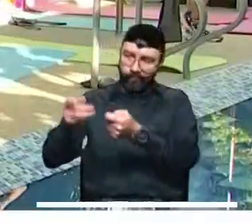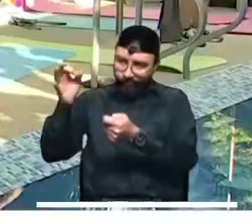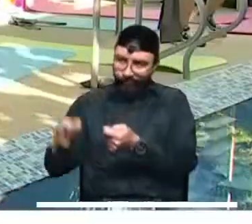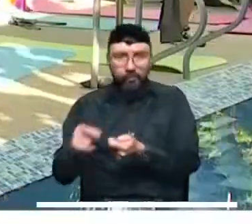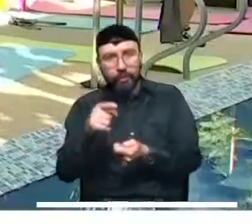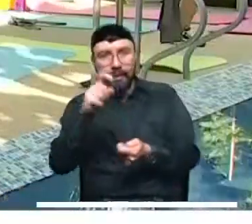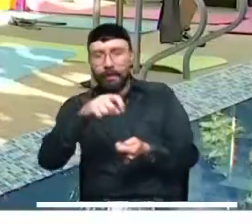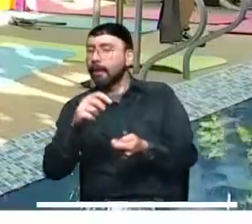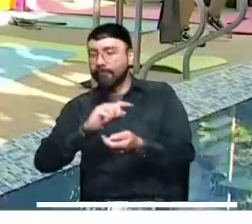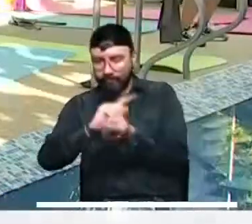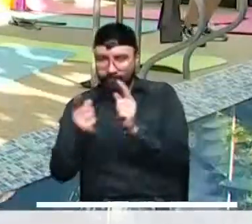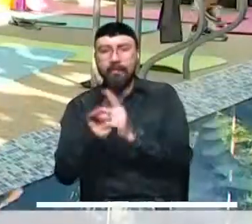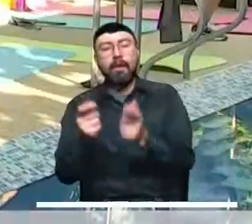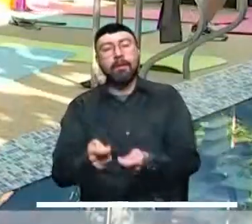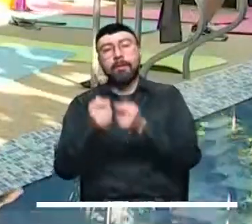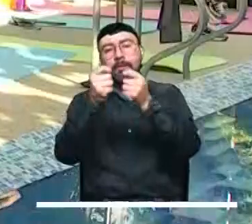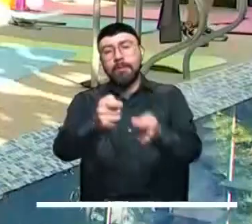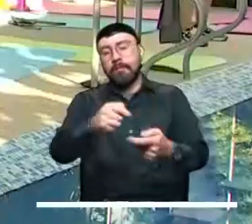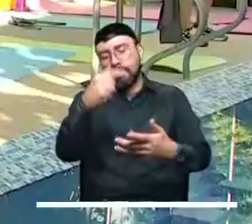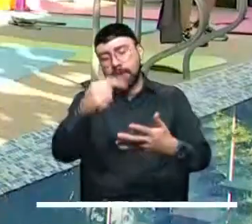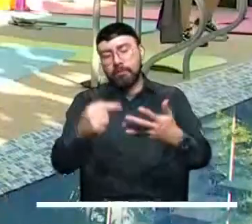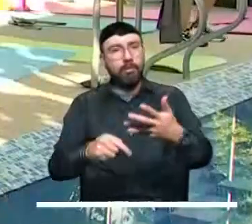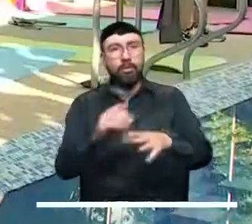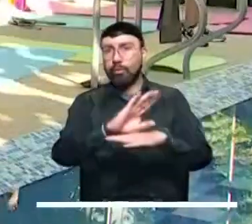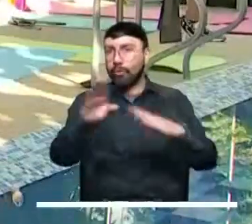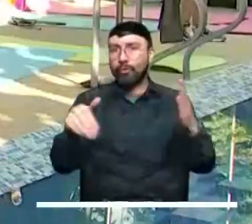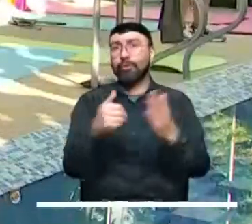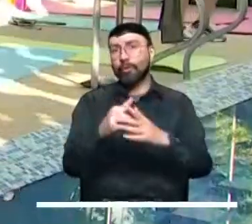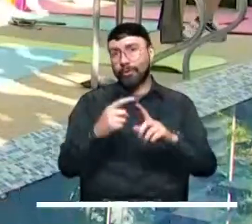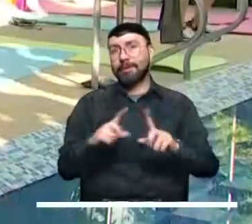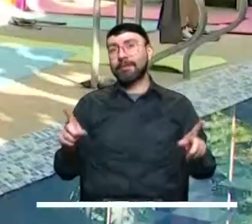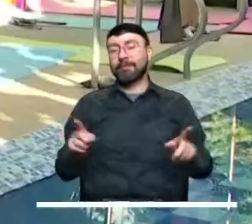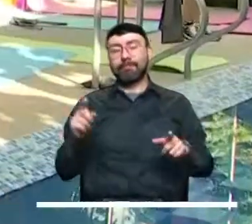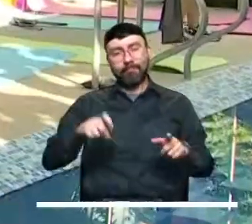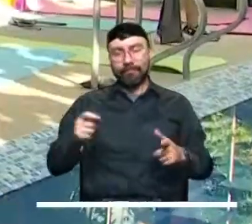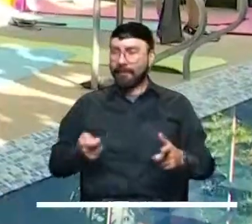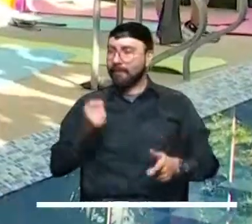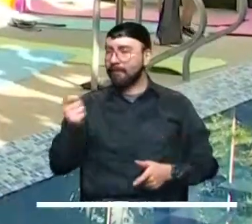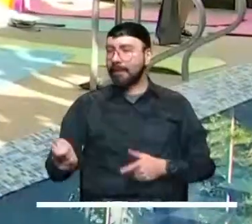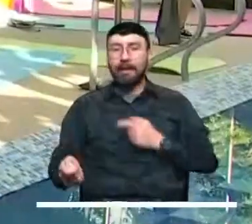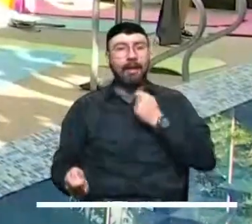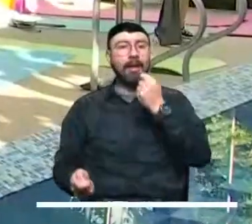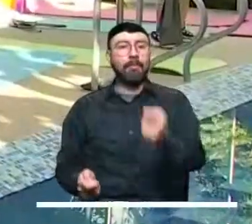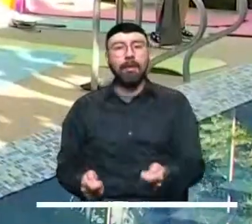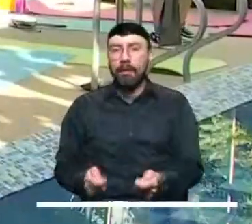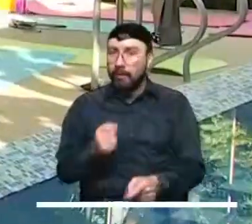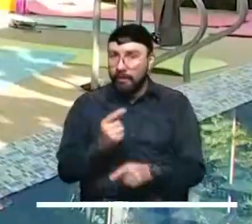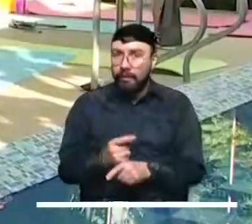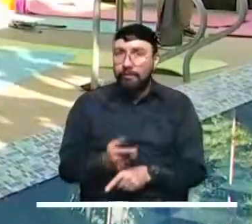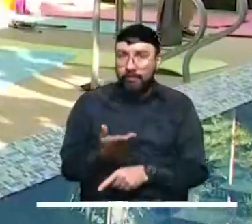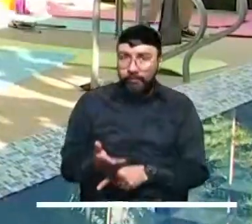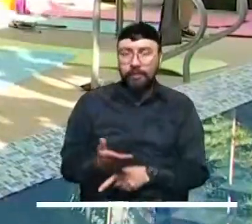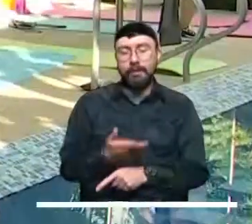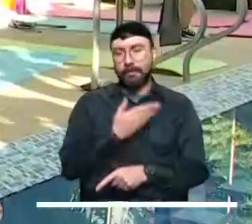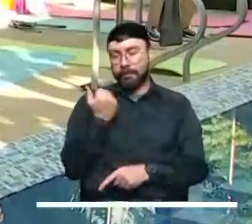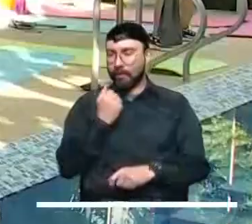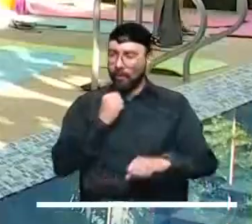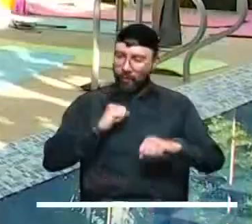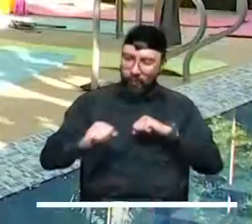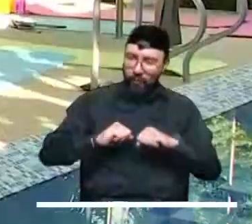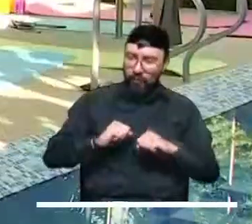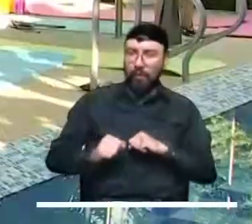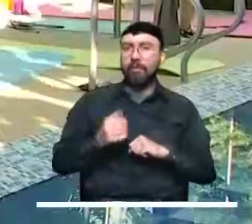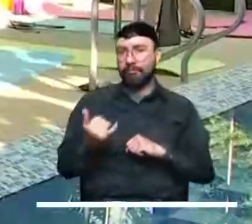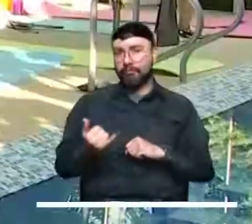cada necesidad de cada persona, porque todos somos diferentes, y de esa forma lograr mantener esta actividad después